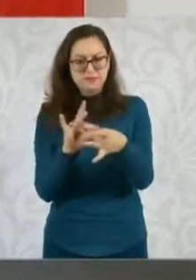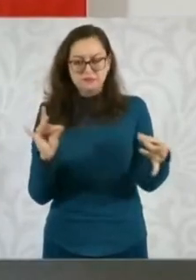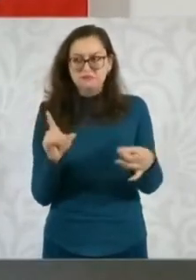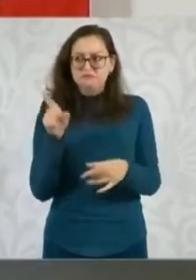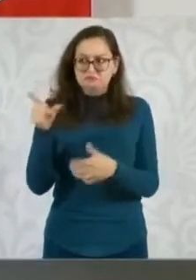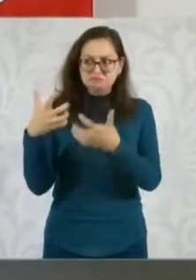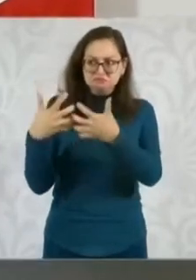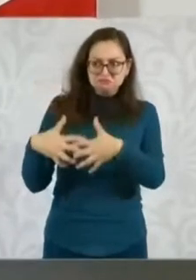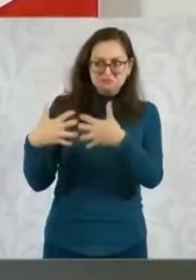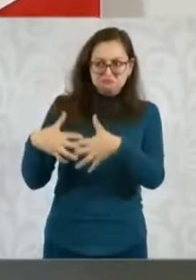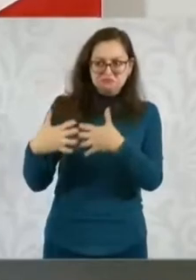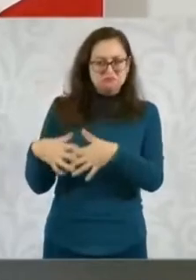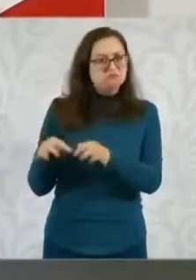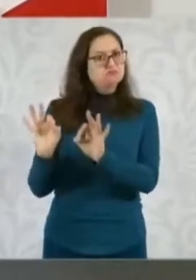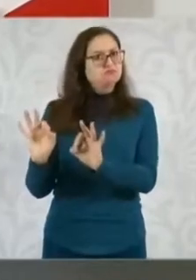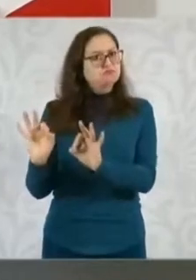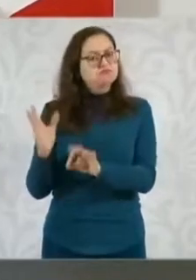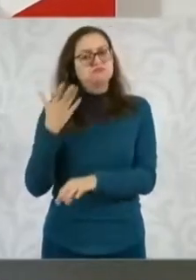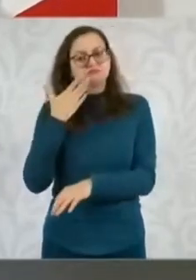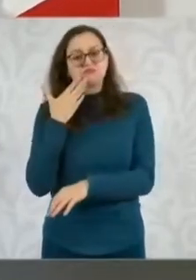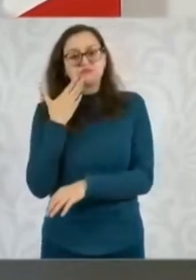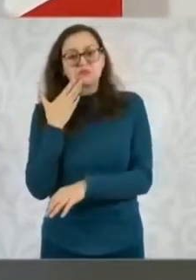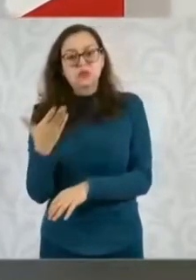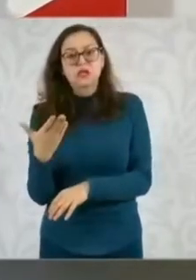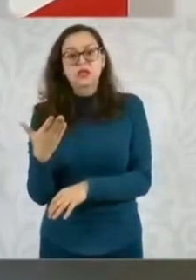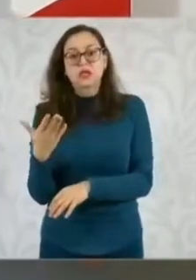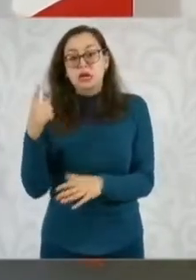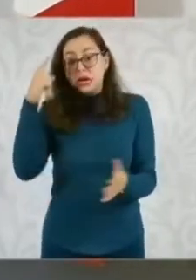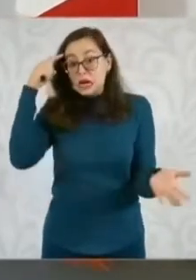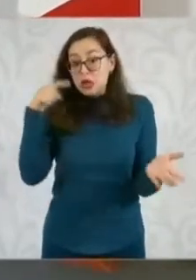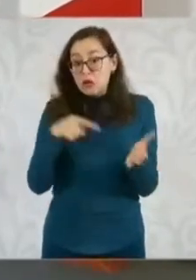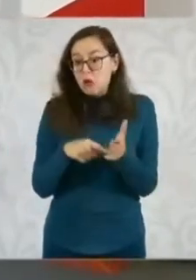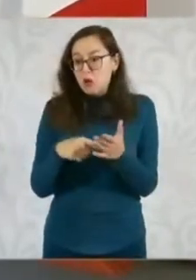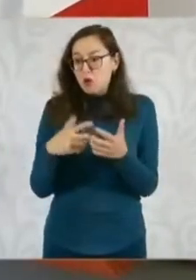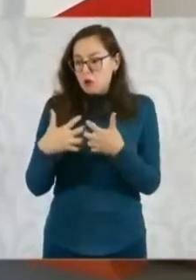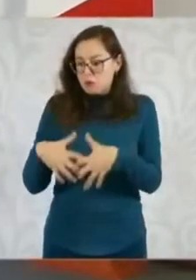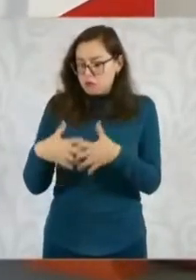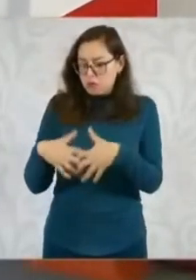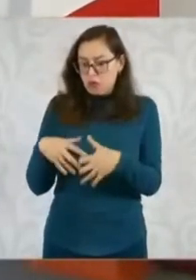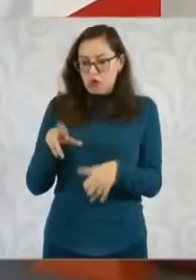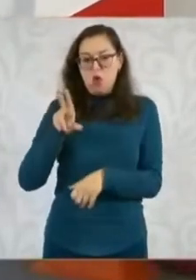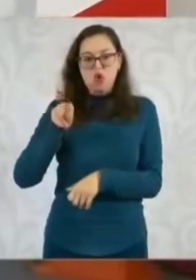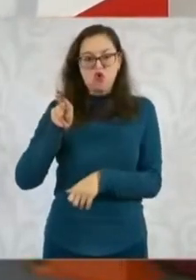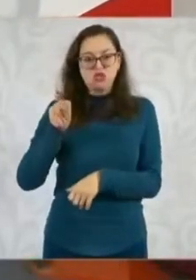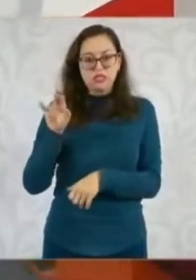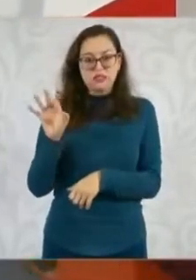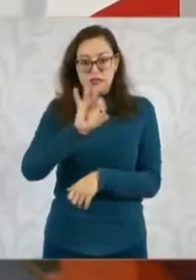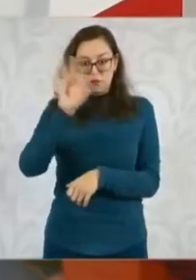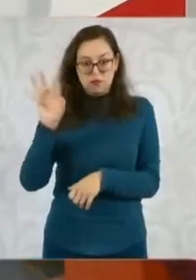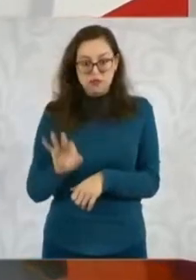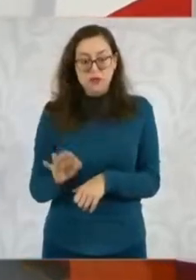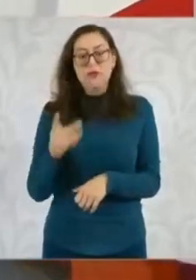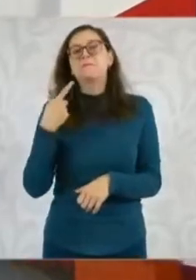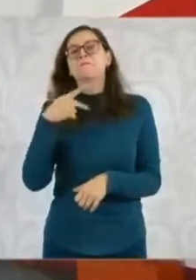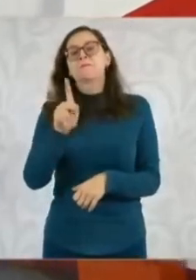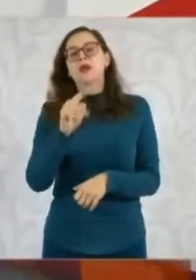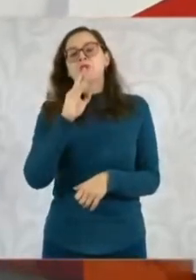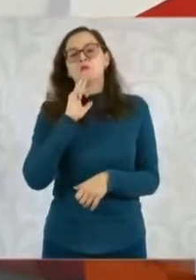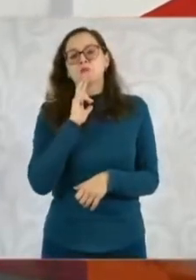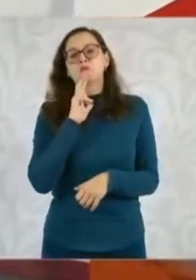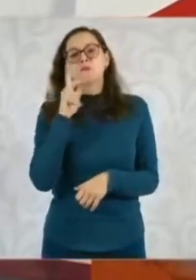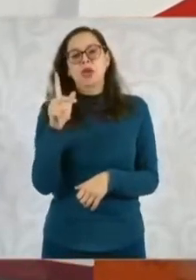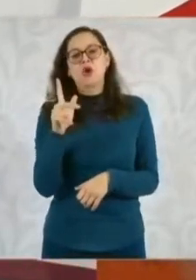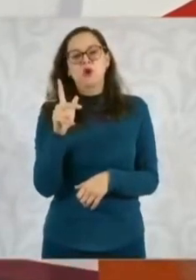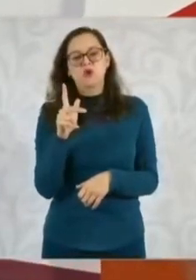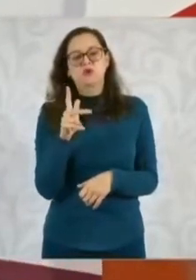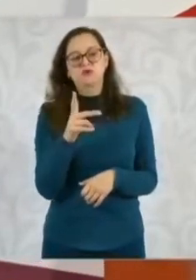El último reporte que tengo es que está más o menos al 80%, pero si quieren que venga, todavía faltan